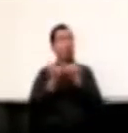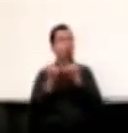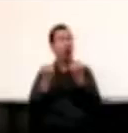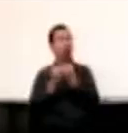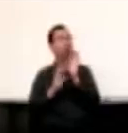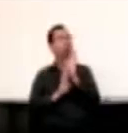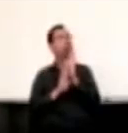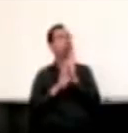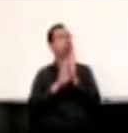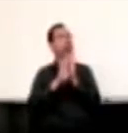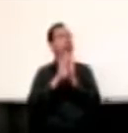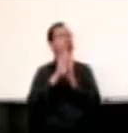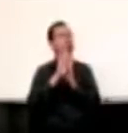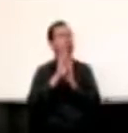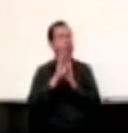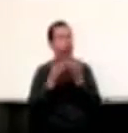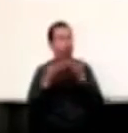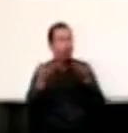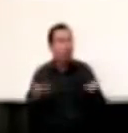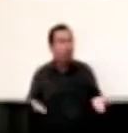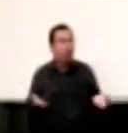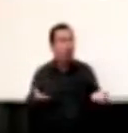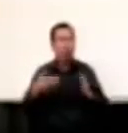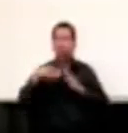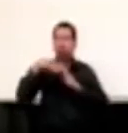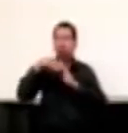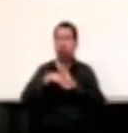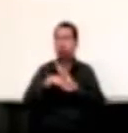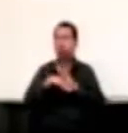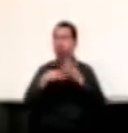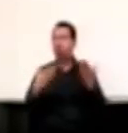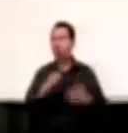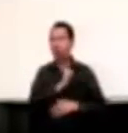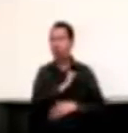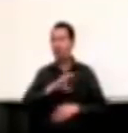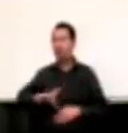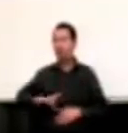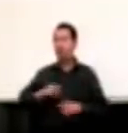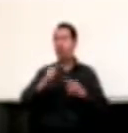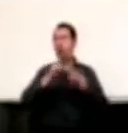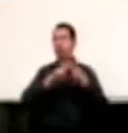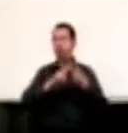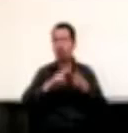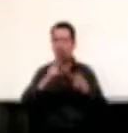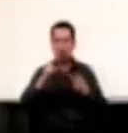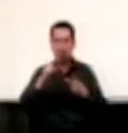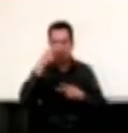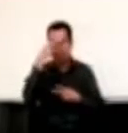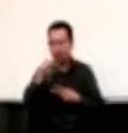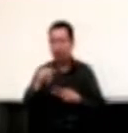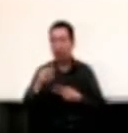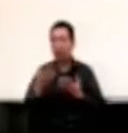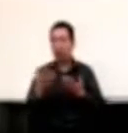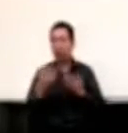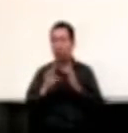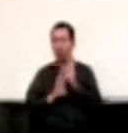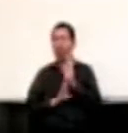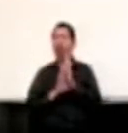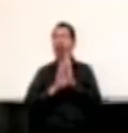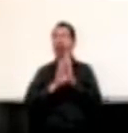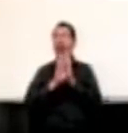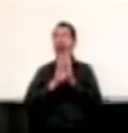sistemas donde los partidos de gran arriba tenemos competencia estable, poca volatilidad, moderada fragmentación, y México y El